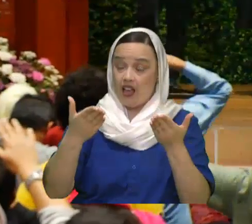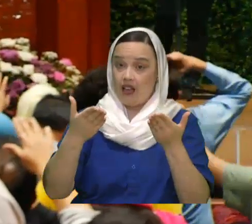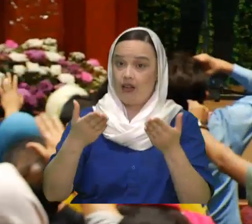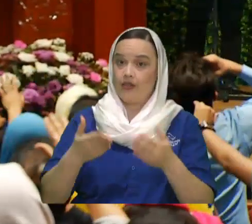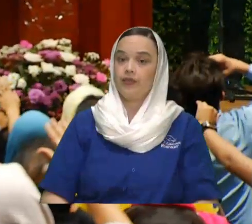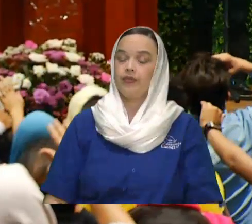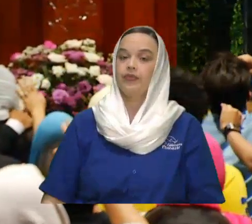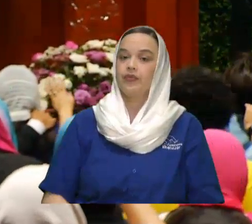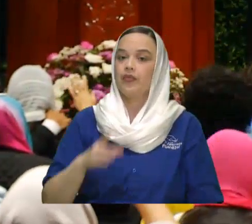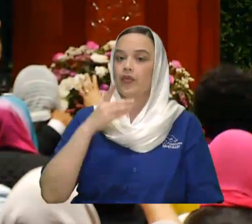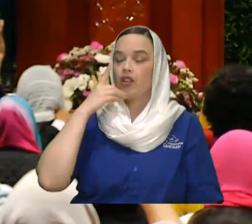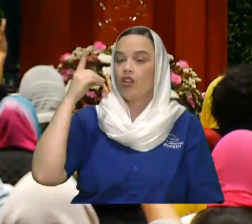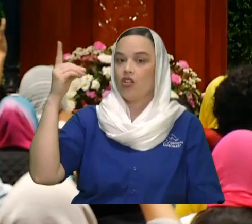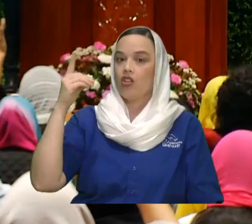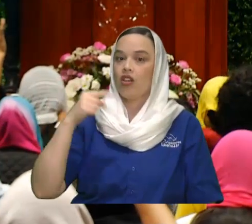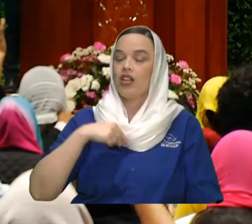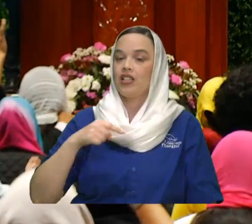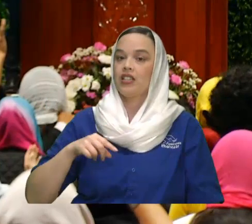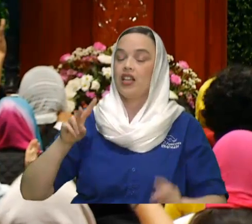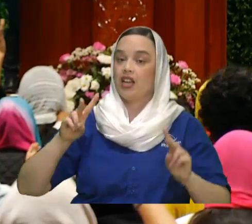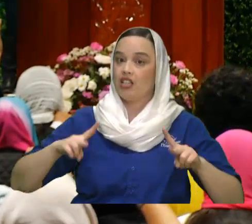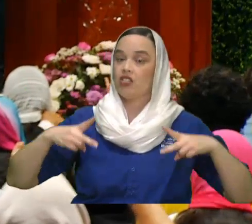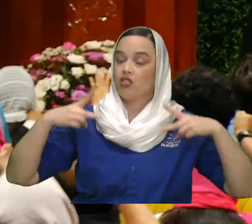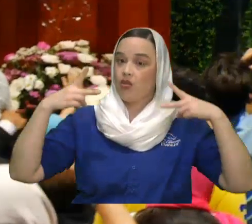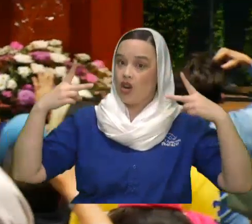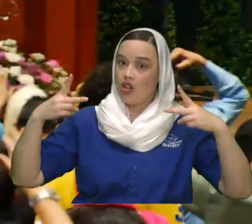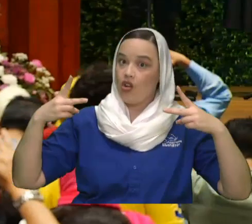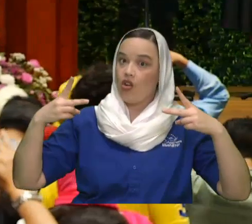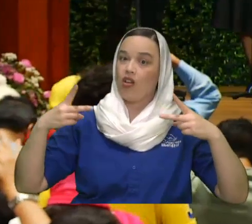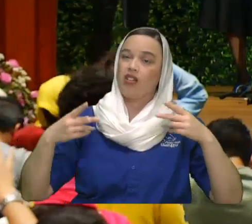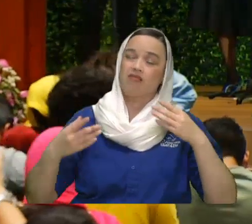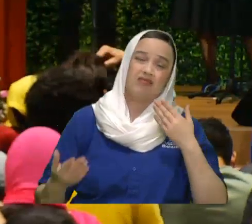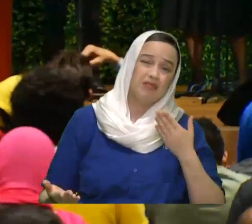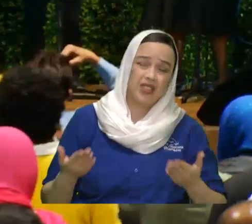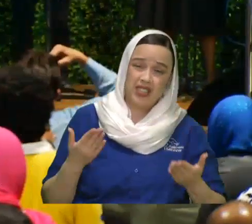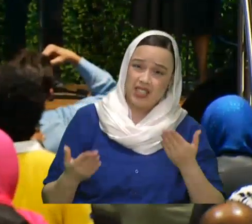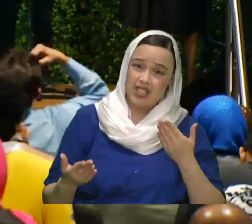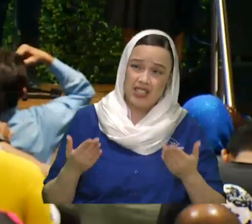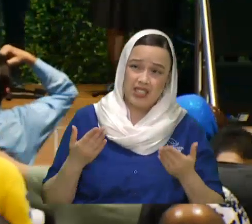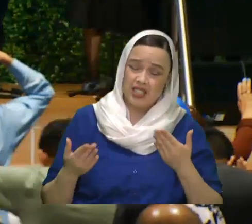yo soy está restaurando lo que parecía imposible restaurar